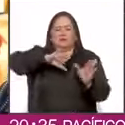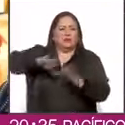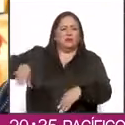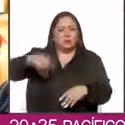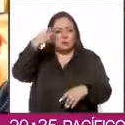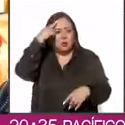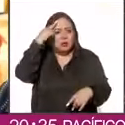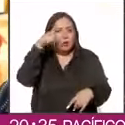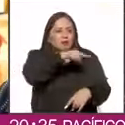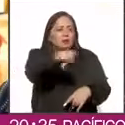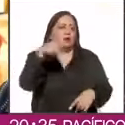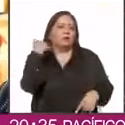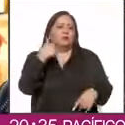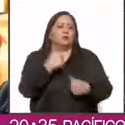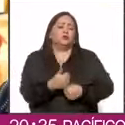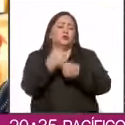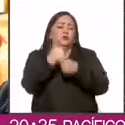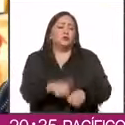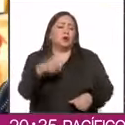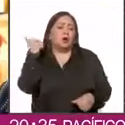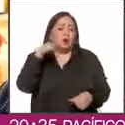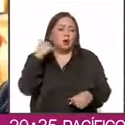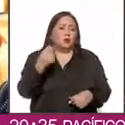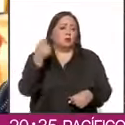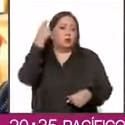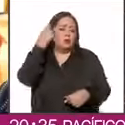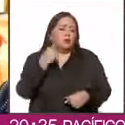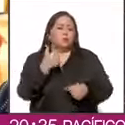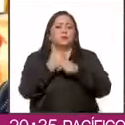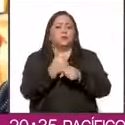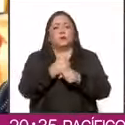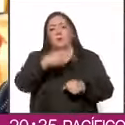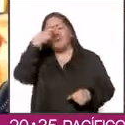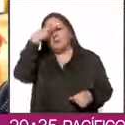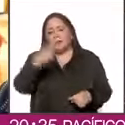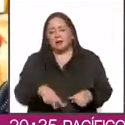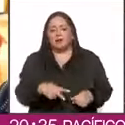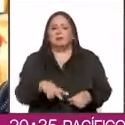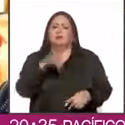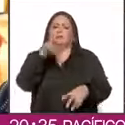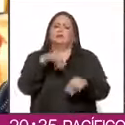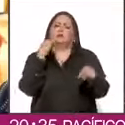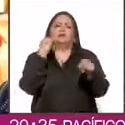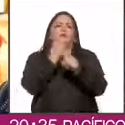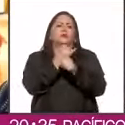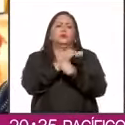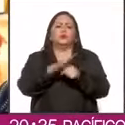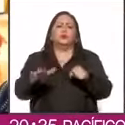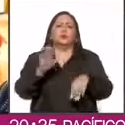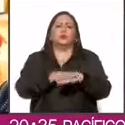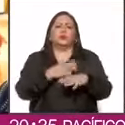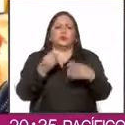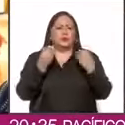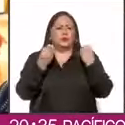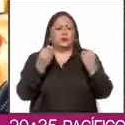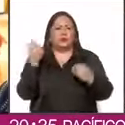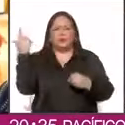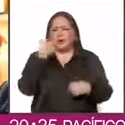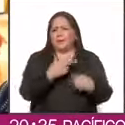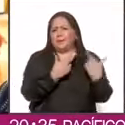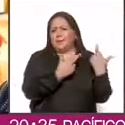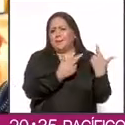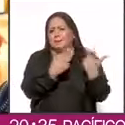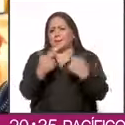Acapulco, sufre Guerrero, sufre México. Imposible ante la magnitud de la